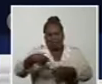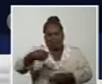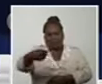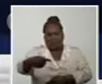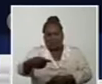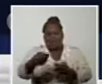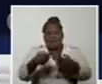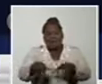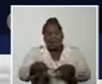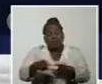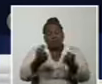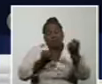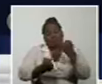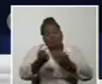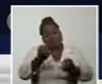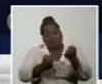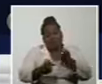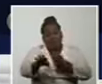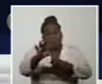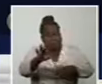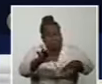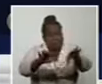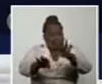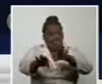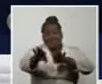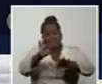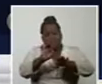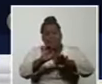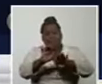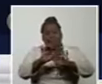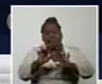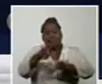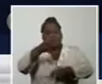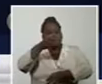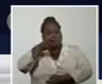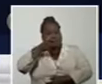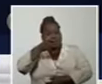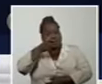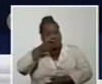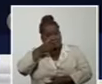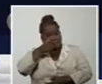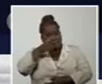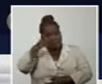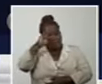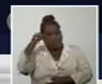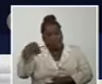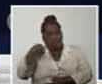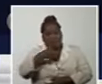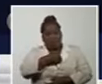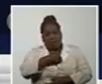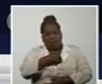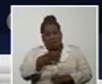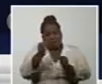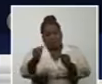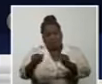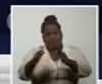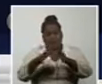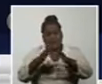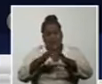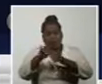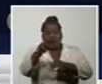algunos que todavía están en la vigilancia estricta que se mantiene 14